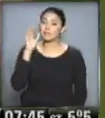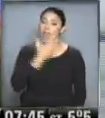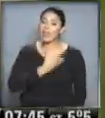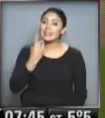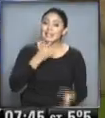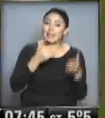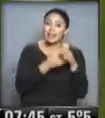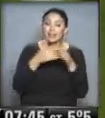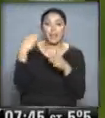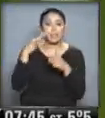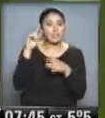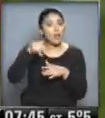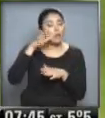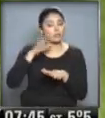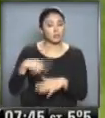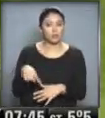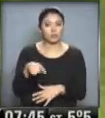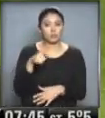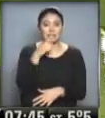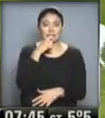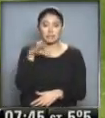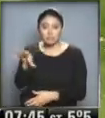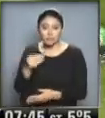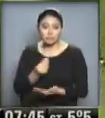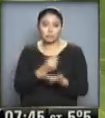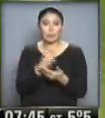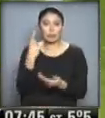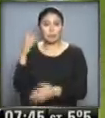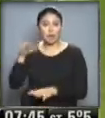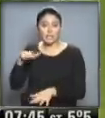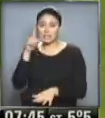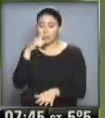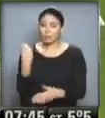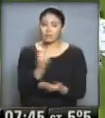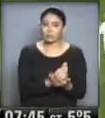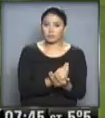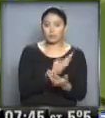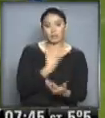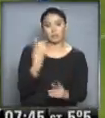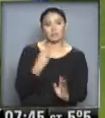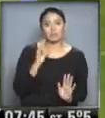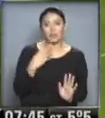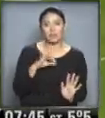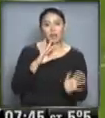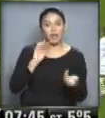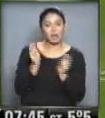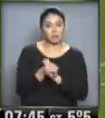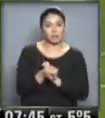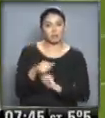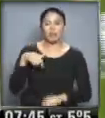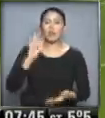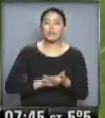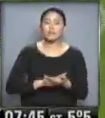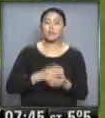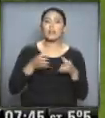están para otra cosa, más allá de que lleguen a ese cargo por ser hinchas y en este caso también socios. Bueno, la recorrida tiene que ver con la